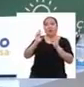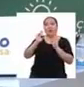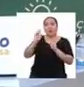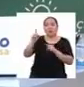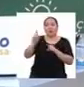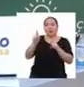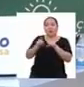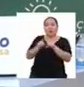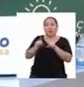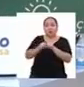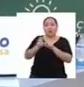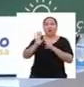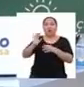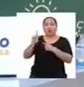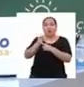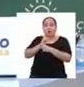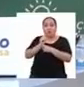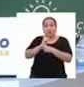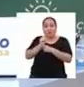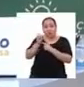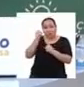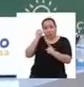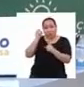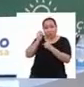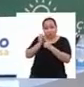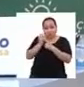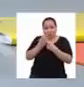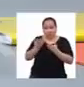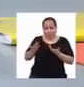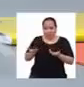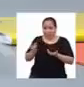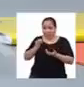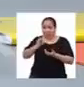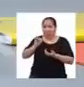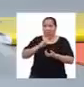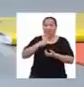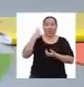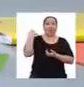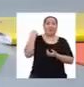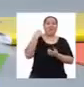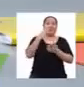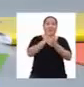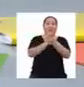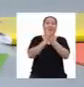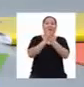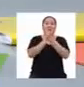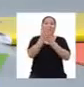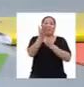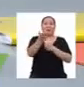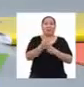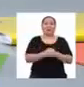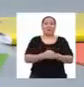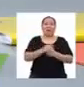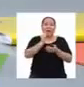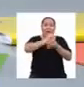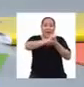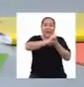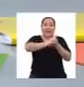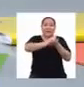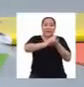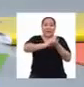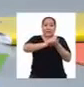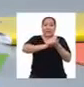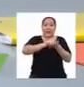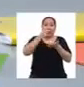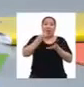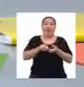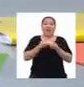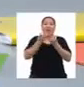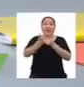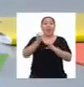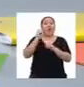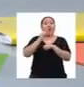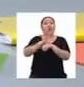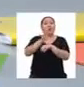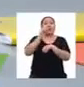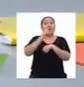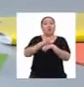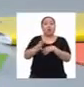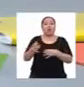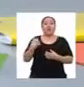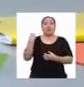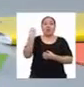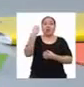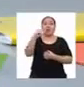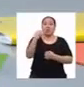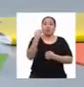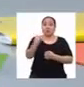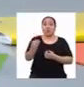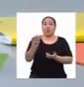reto que dejamos a todas nuestras amigas y amigos. El reto fue redactar un texto que brinde consejos a las y los